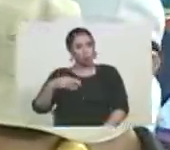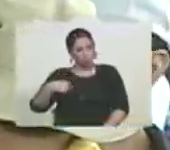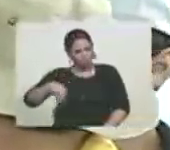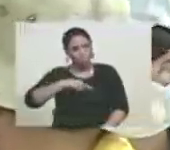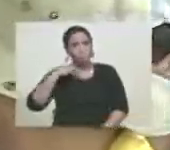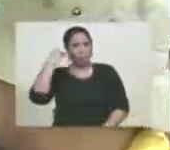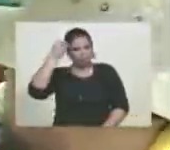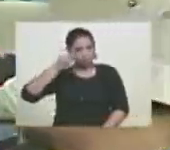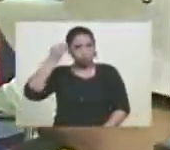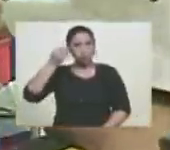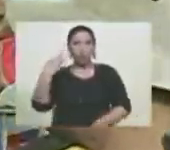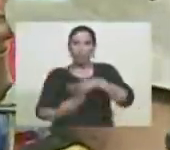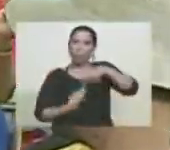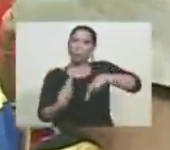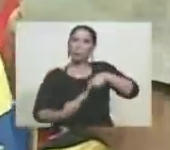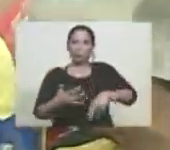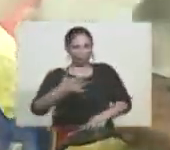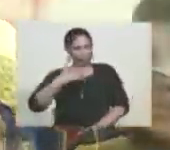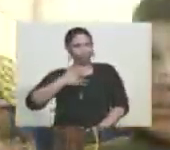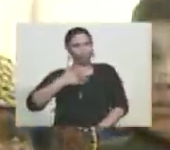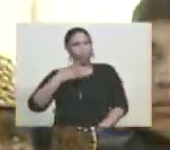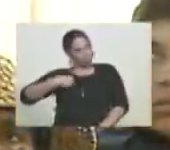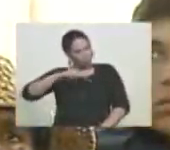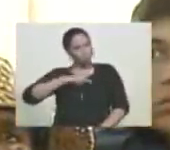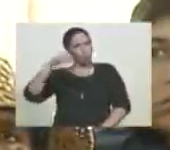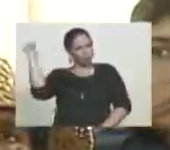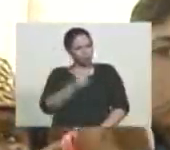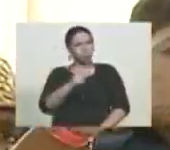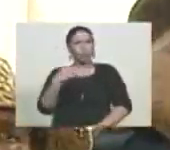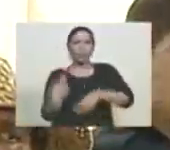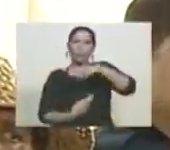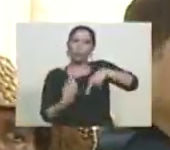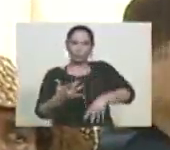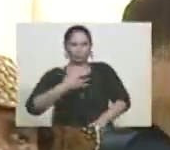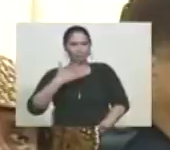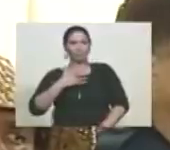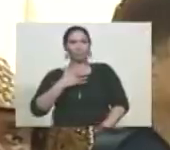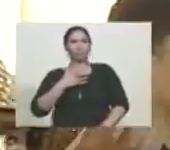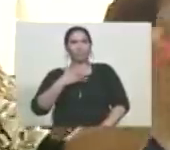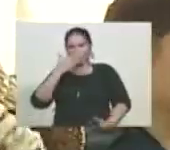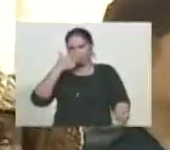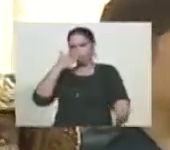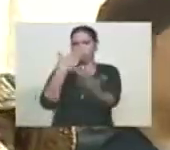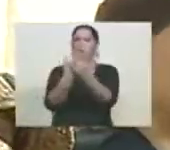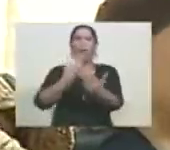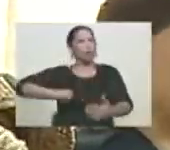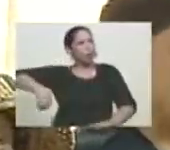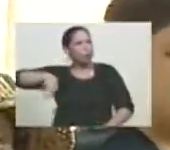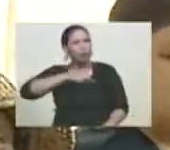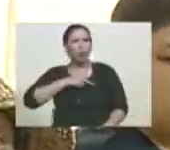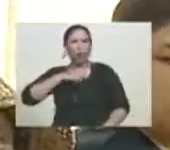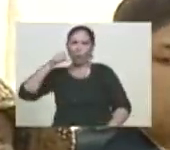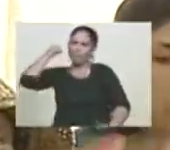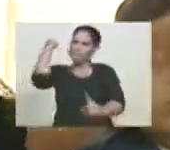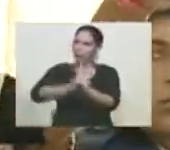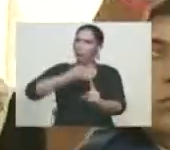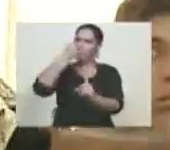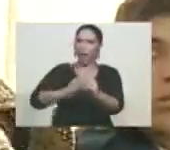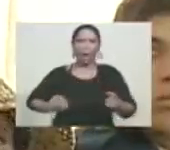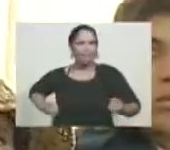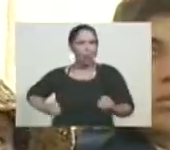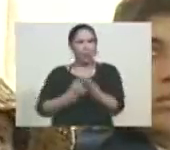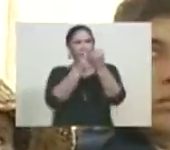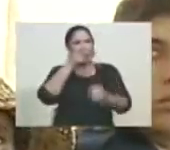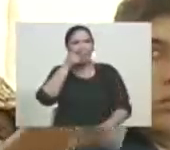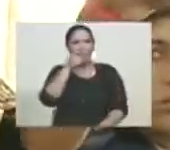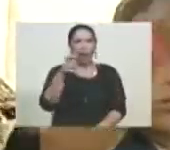porque creemos en la revolución y somos revolucionarios. En la trinchera que nos presenten, ahí vamos a estar nosotros apoyando al